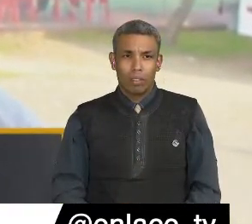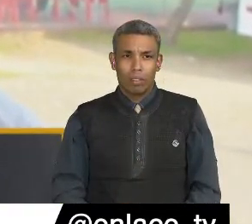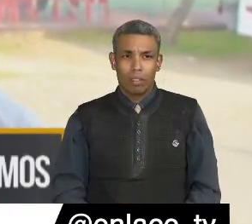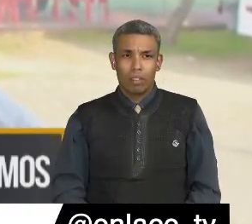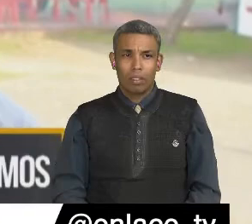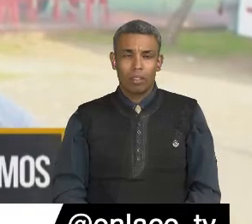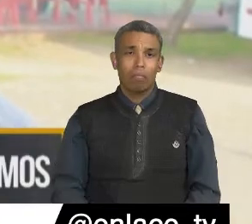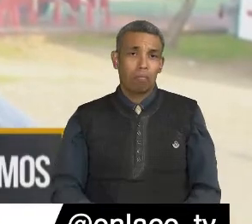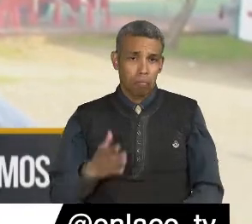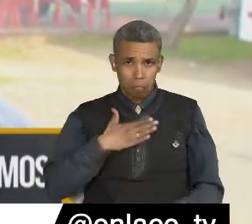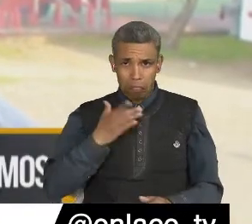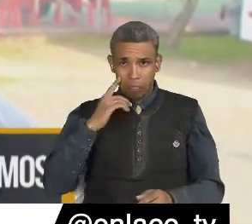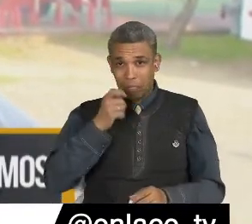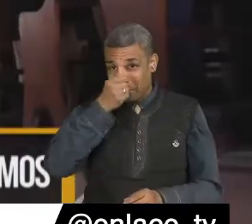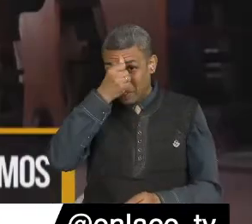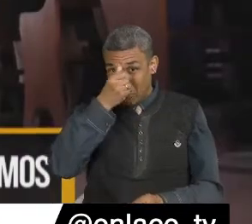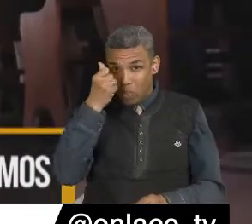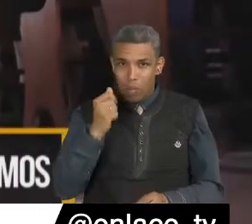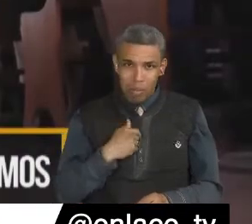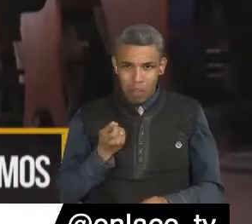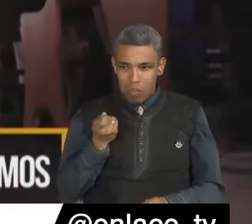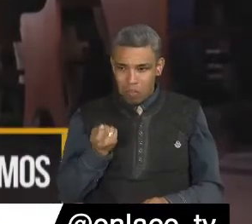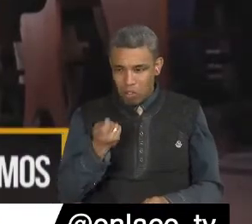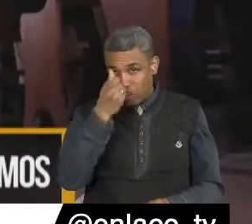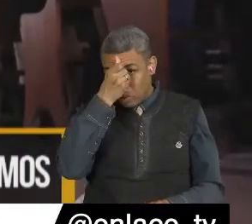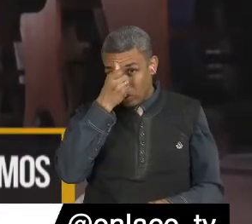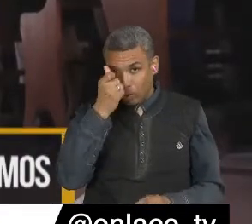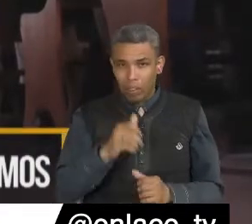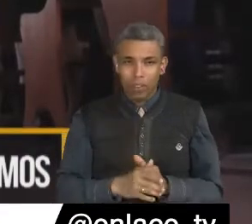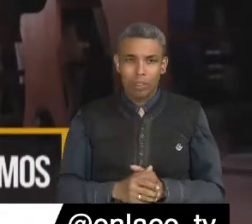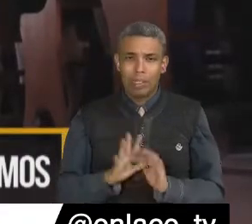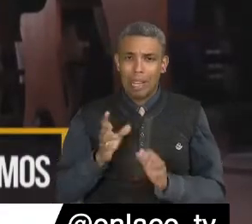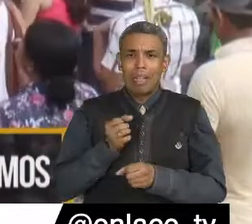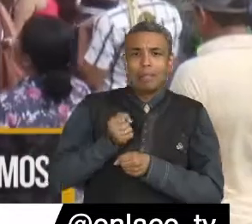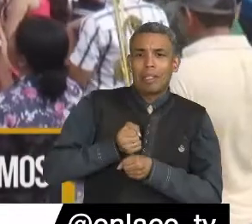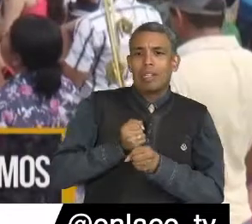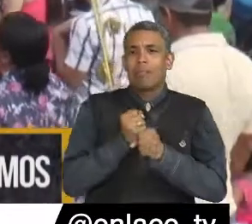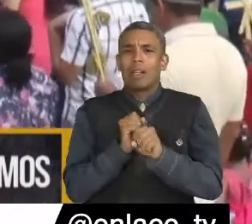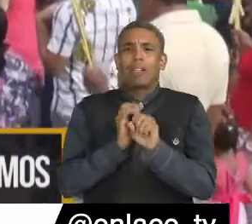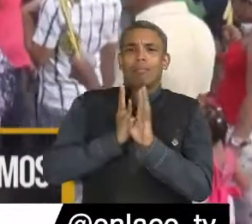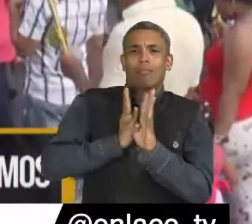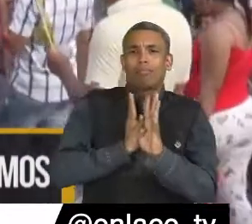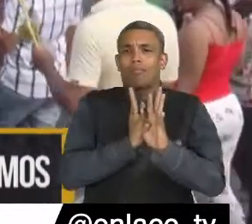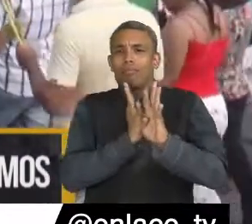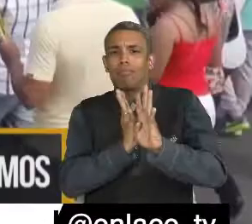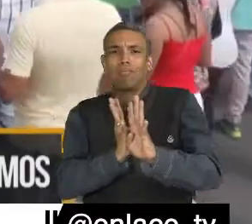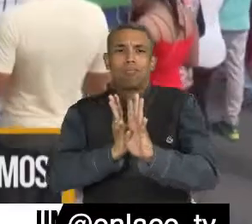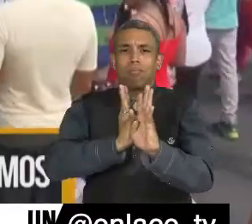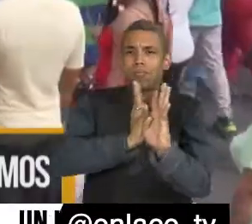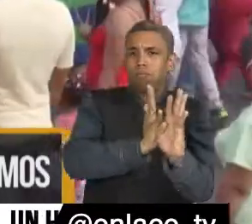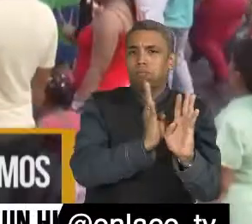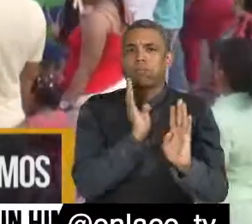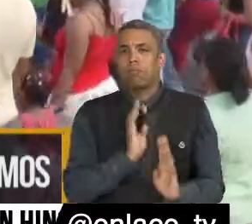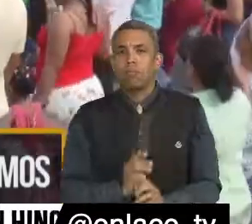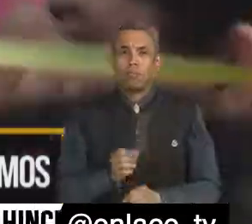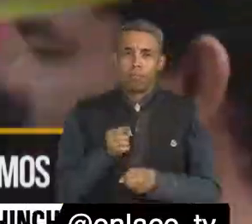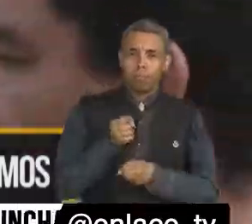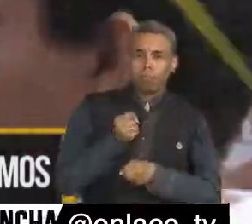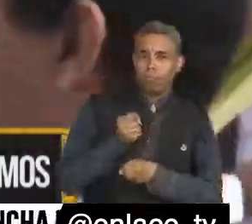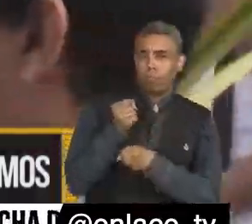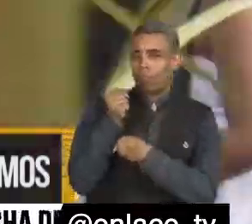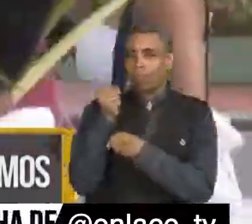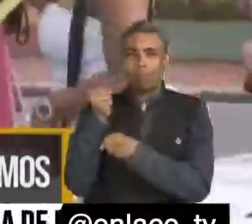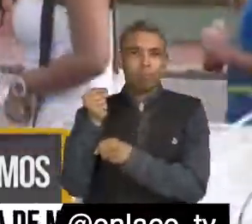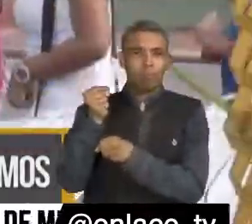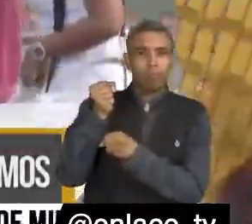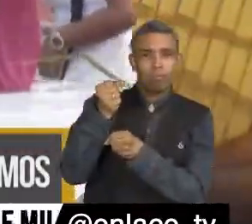que vamos a estar entregando el día domingo 9 de abril. Una vez termine el recorrido religioso, las personas que recibieron las plantas por parte de la Secretaría de Medio